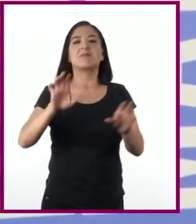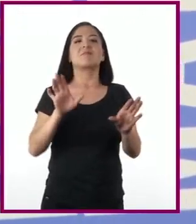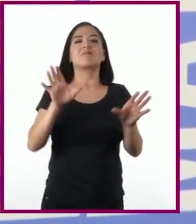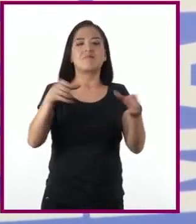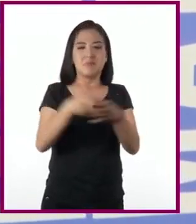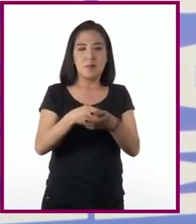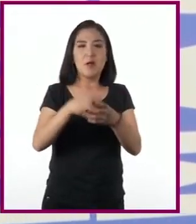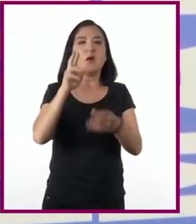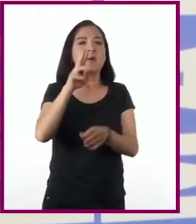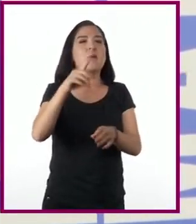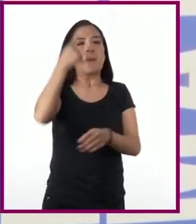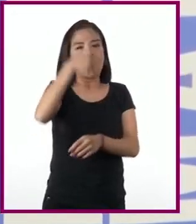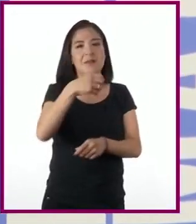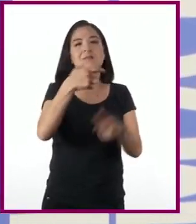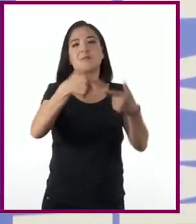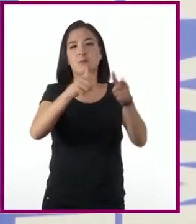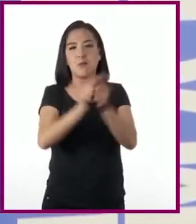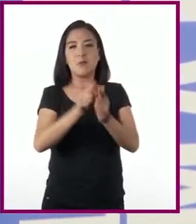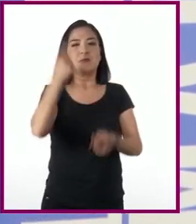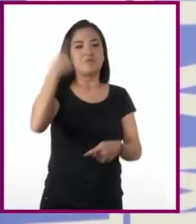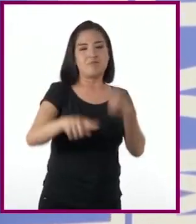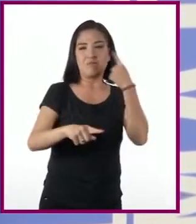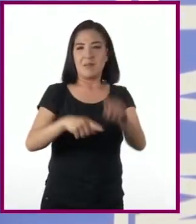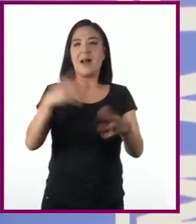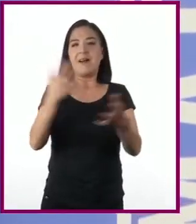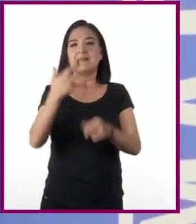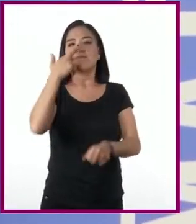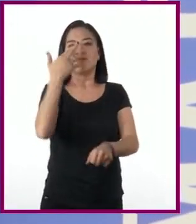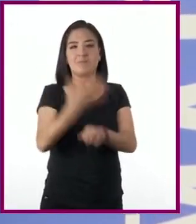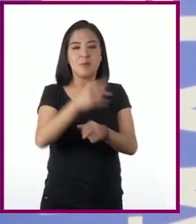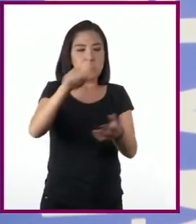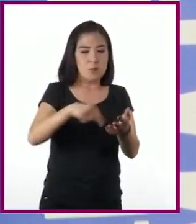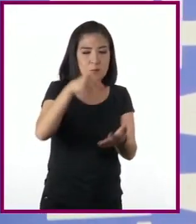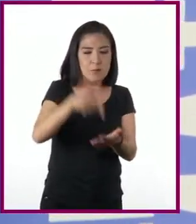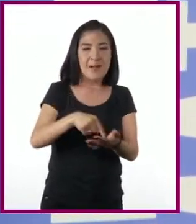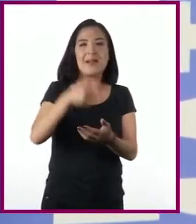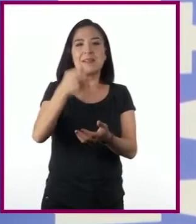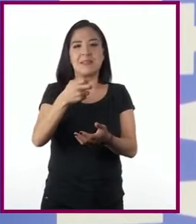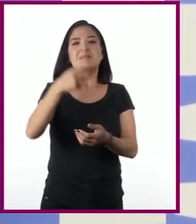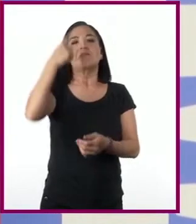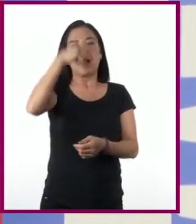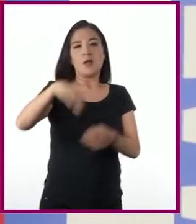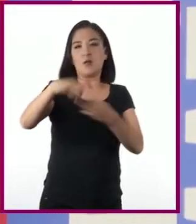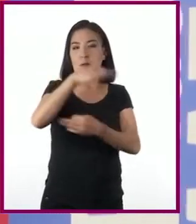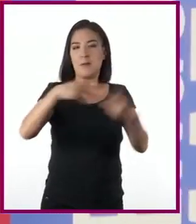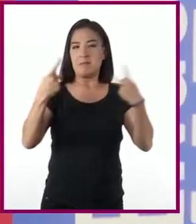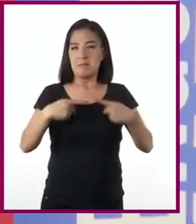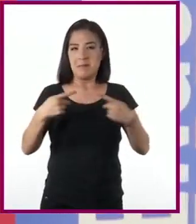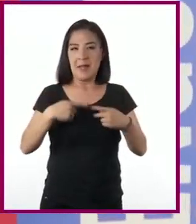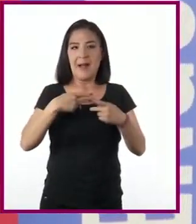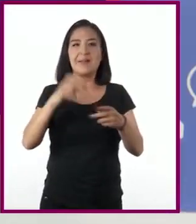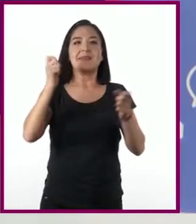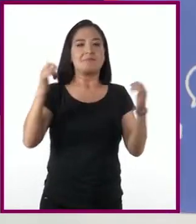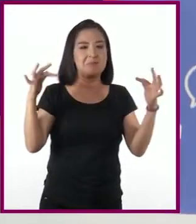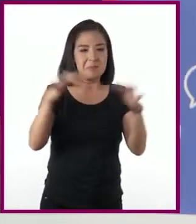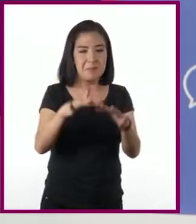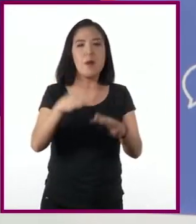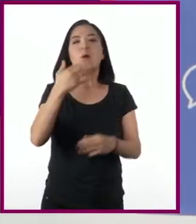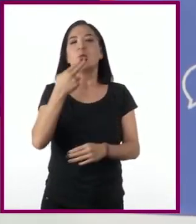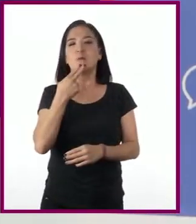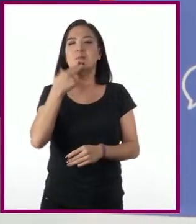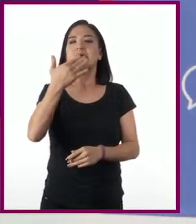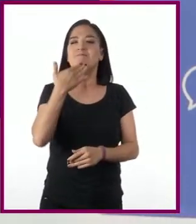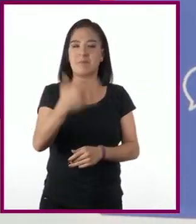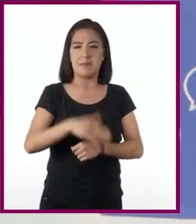colectivo para dirigir de manera responsable el uso de un espacio para el bienestar de todos aquellos que hagan uso de este. A ver,